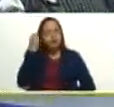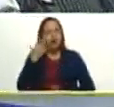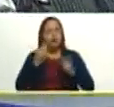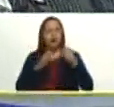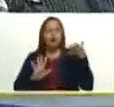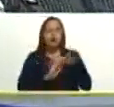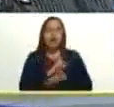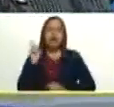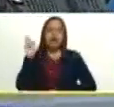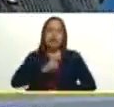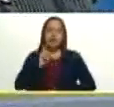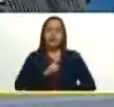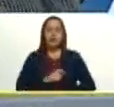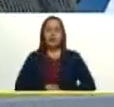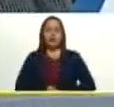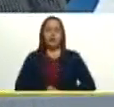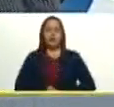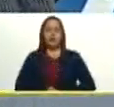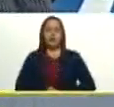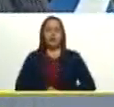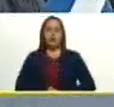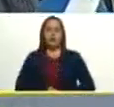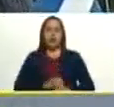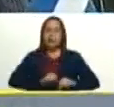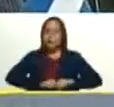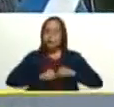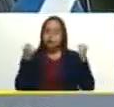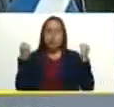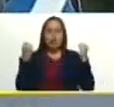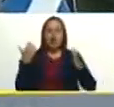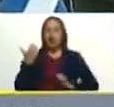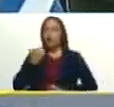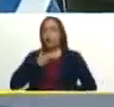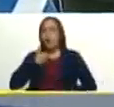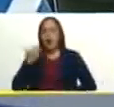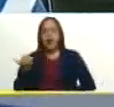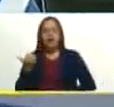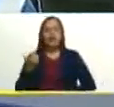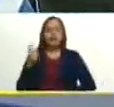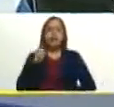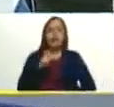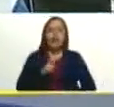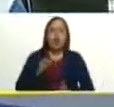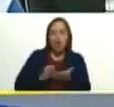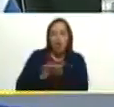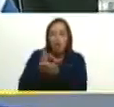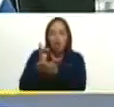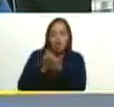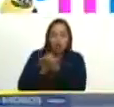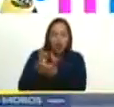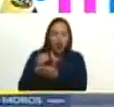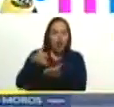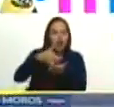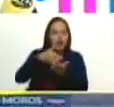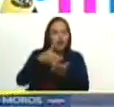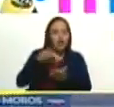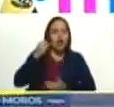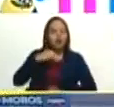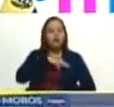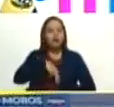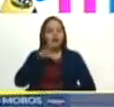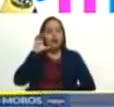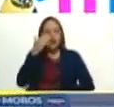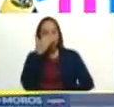sobre la necesidad de romper cualquier dependencia o debilidad que tengan nuestros países frente a